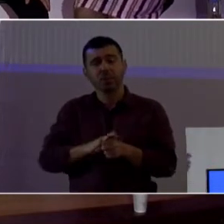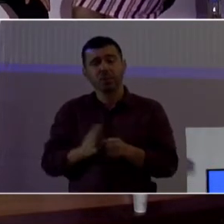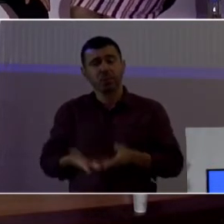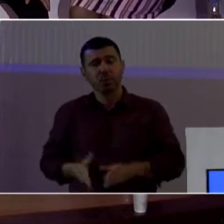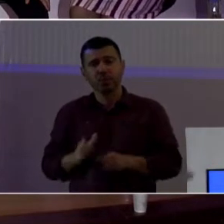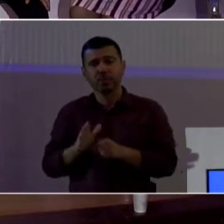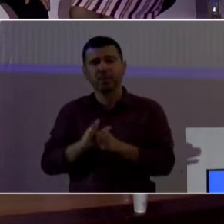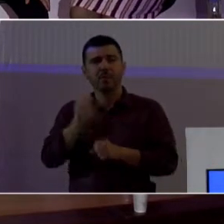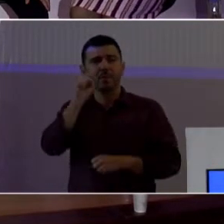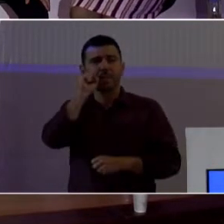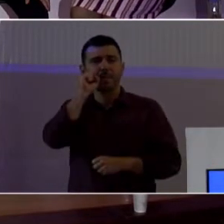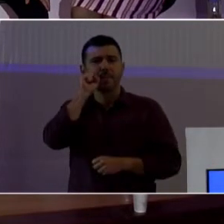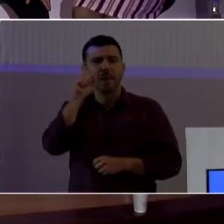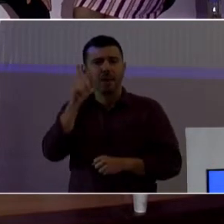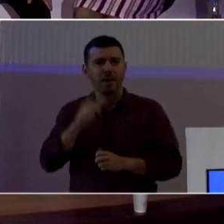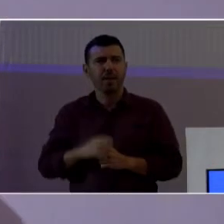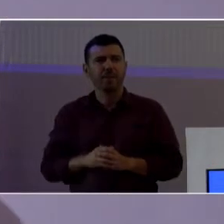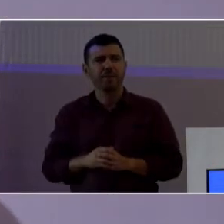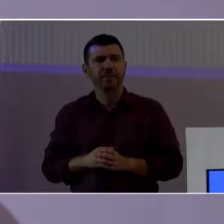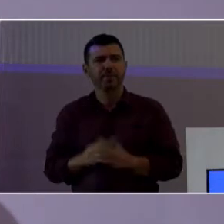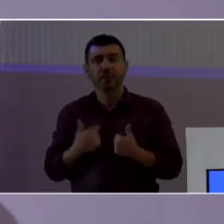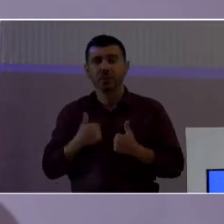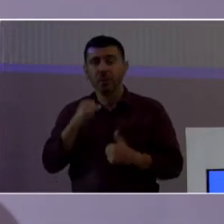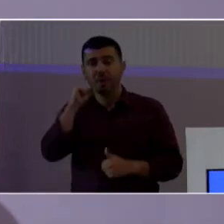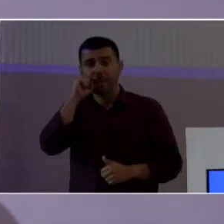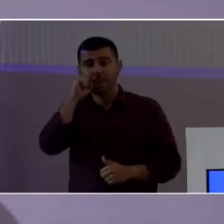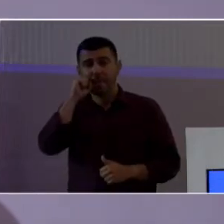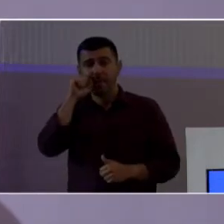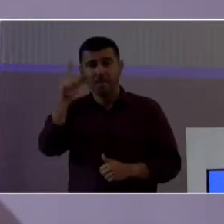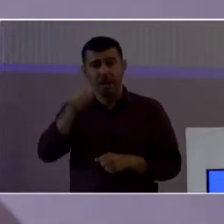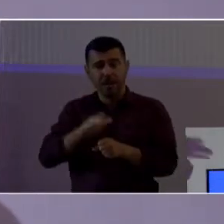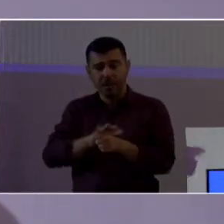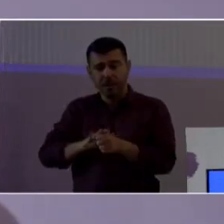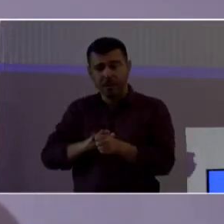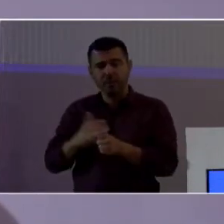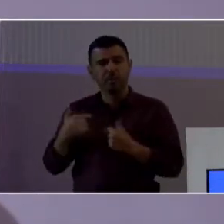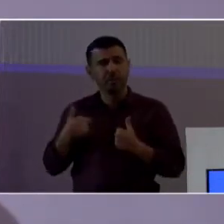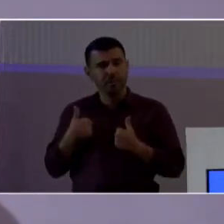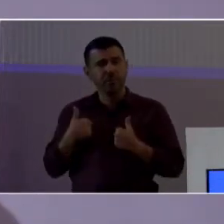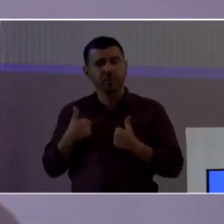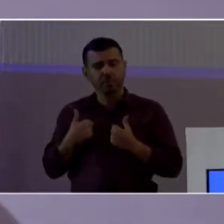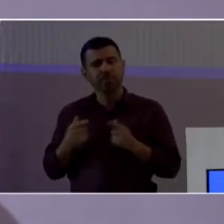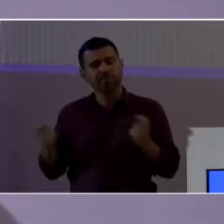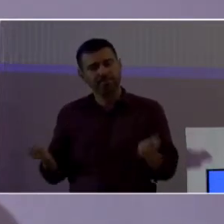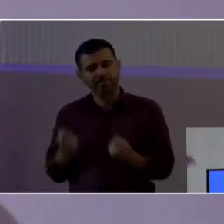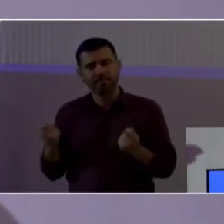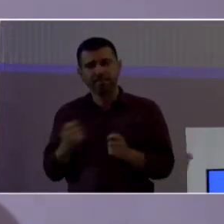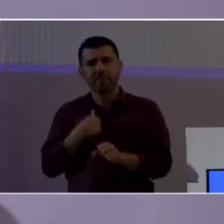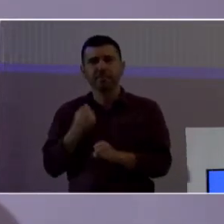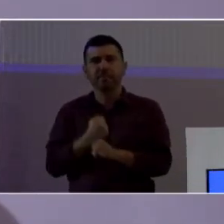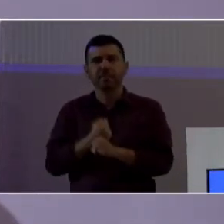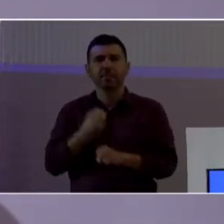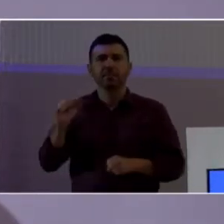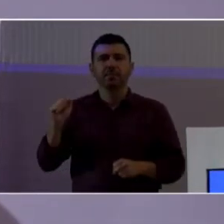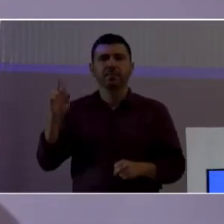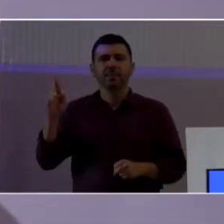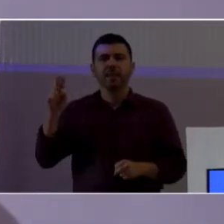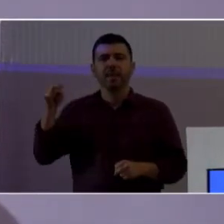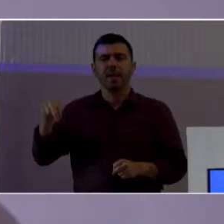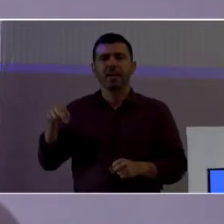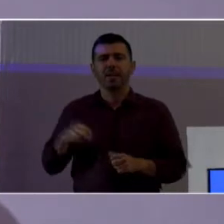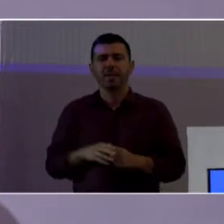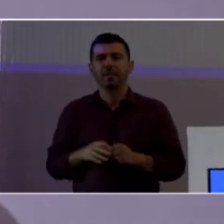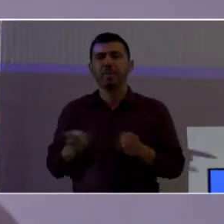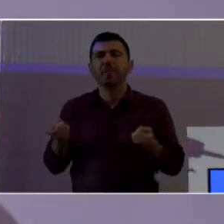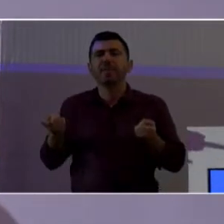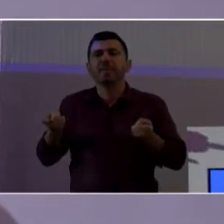primero, quiero resaltar, soy promotora de la ARN, pero también hago parte de una